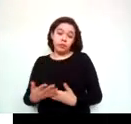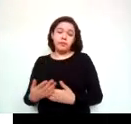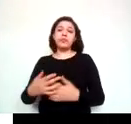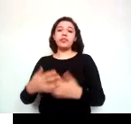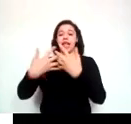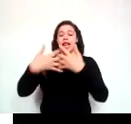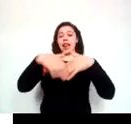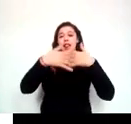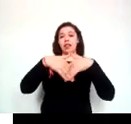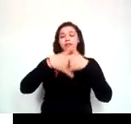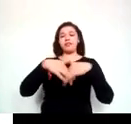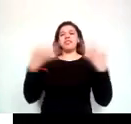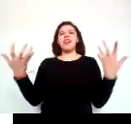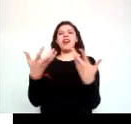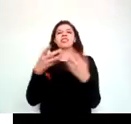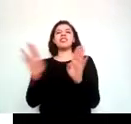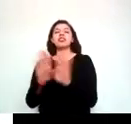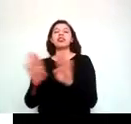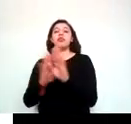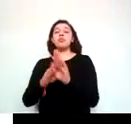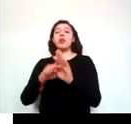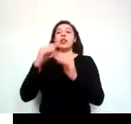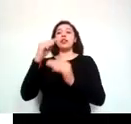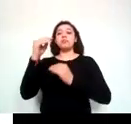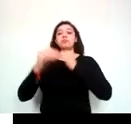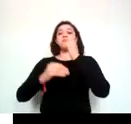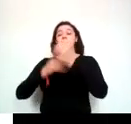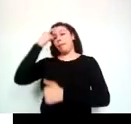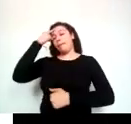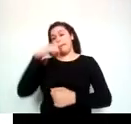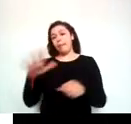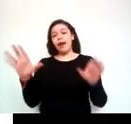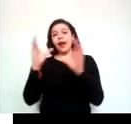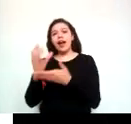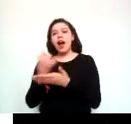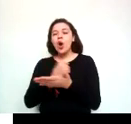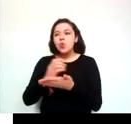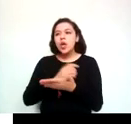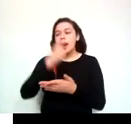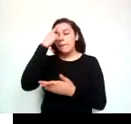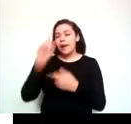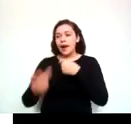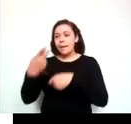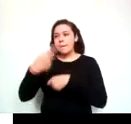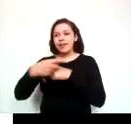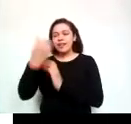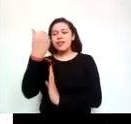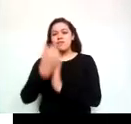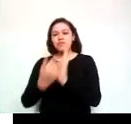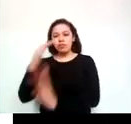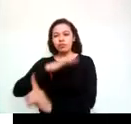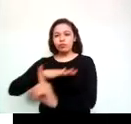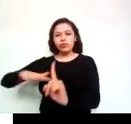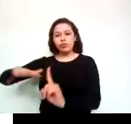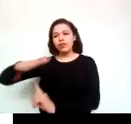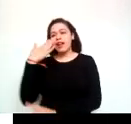ir implementando pues todas estas medidas para subsanar o mitigar los riesgos y a generar un entorno favorable. Todo eso